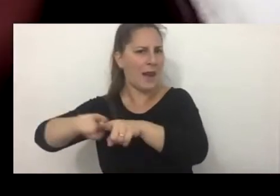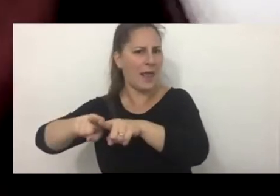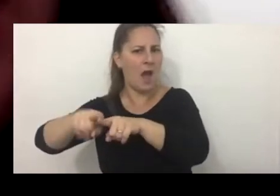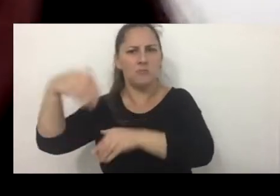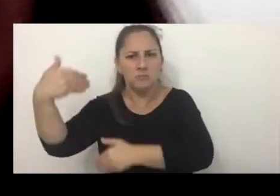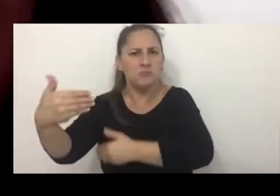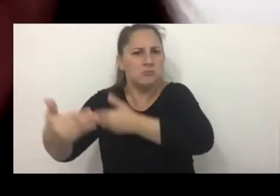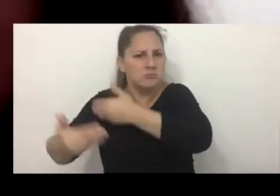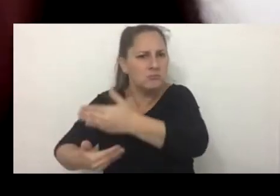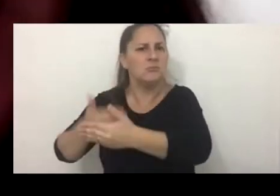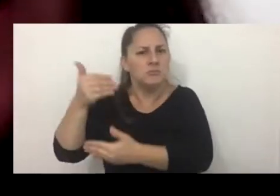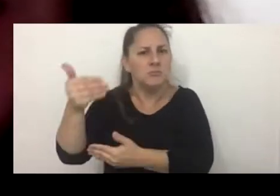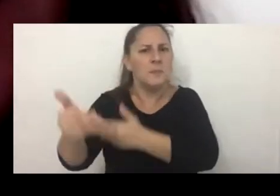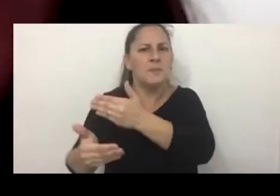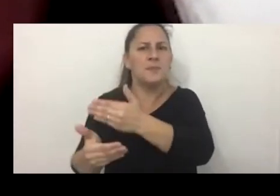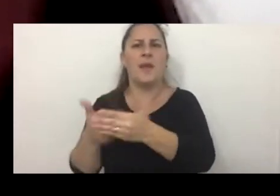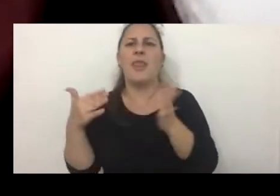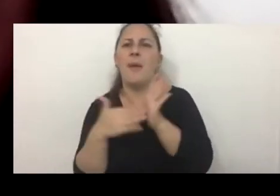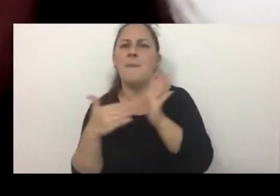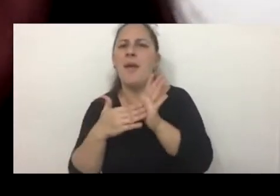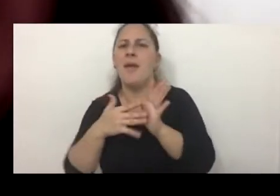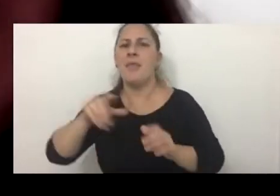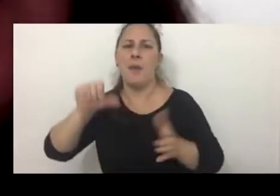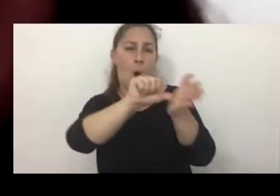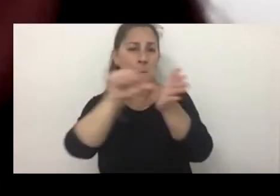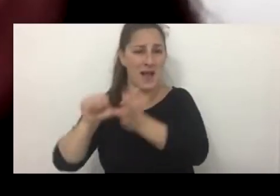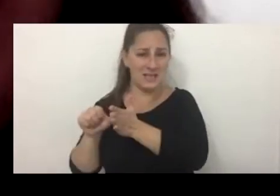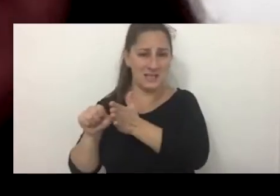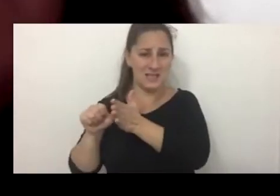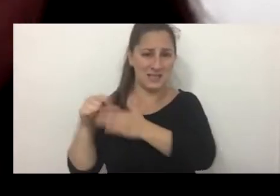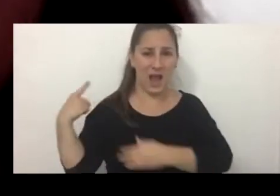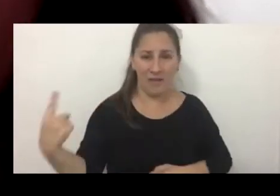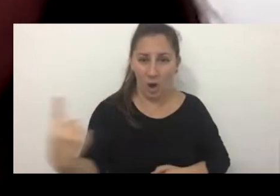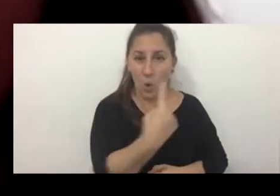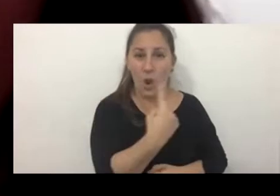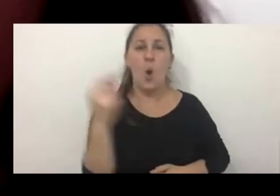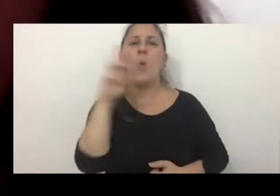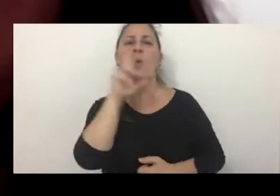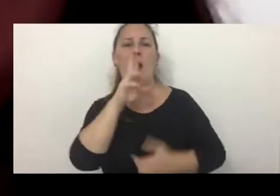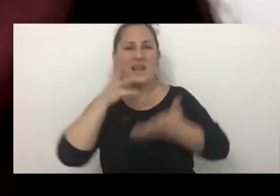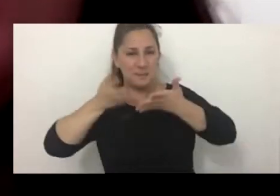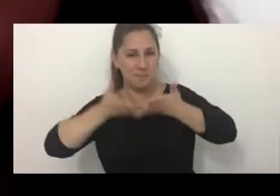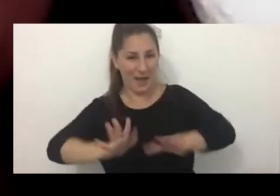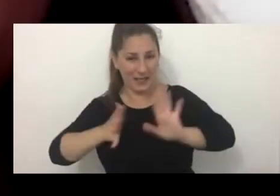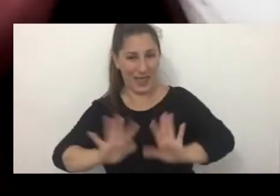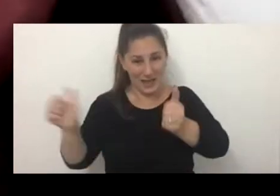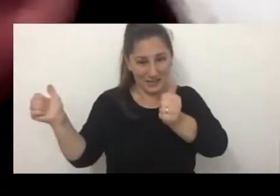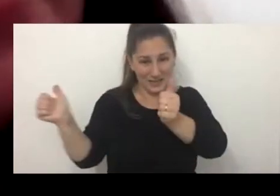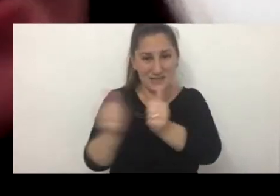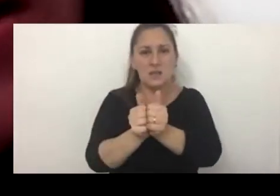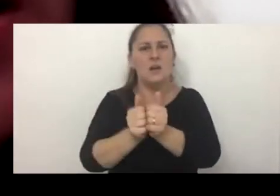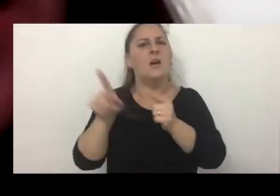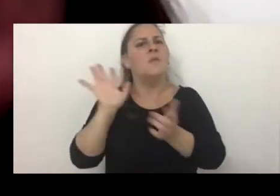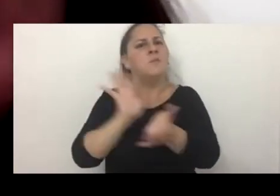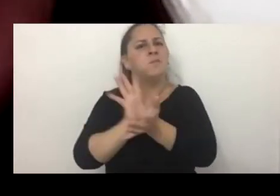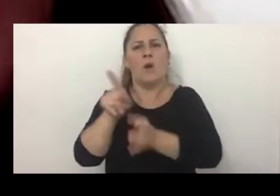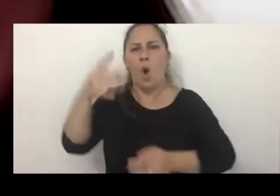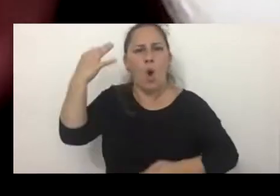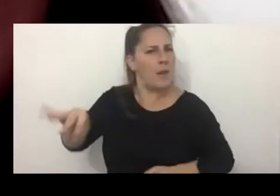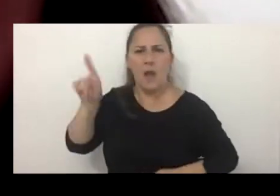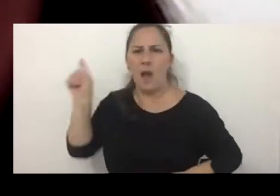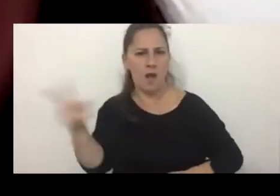desde el lugar empírico y un tanto artesanal del asistir los nacimientos, a